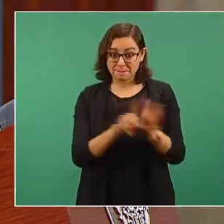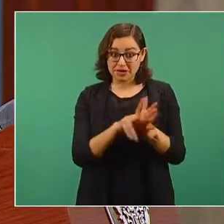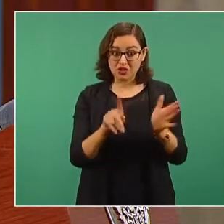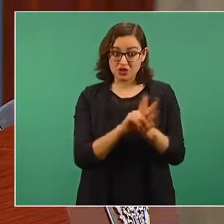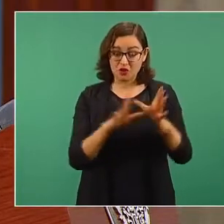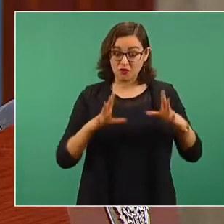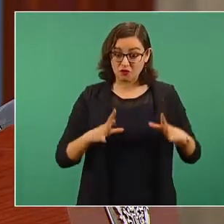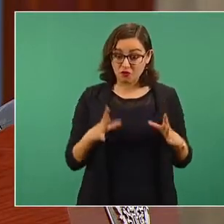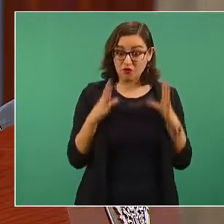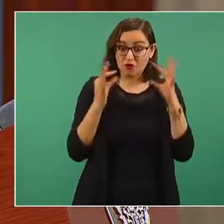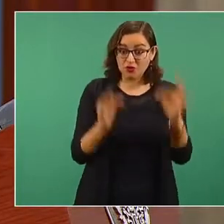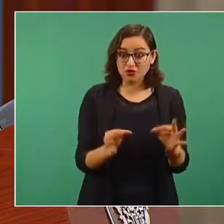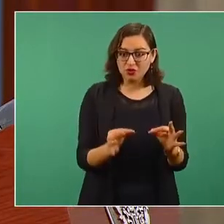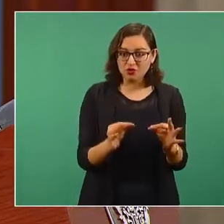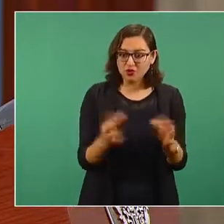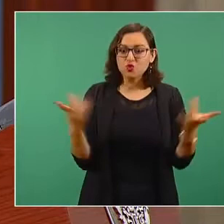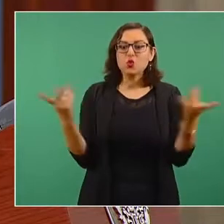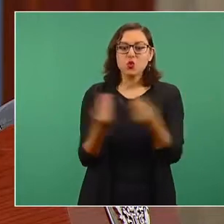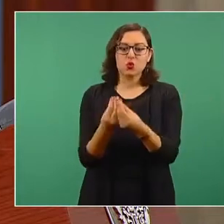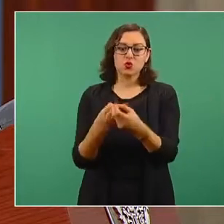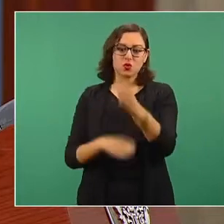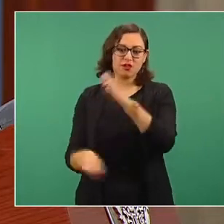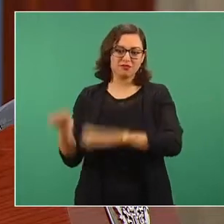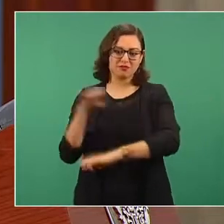con la compañía del Águila, sobre todo.